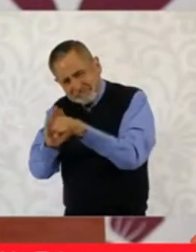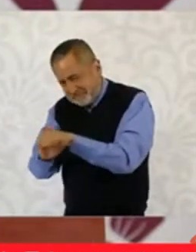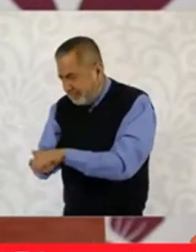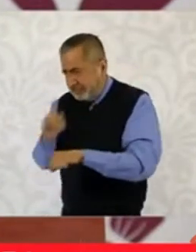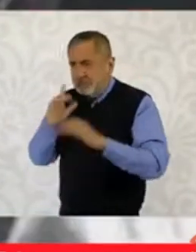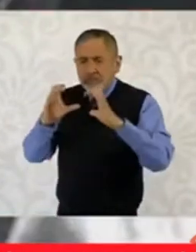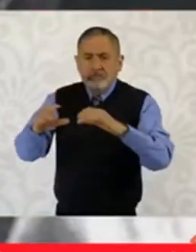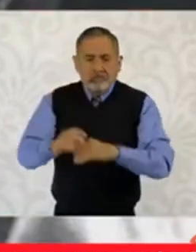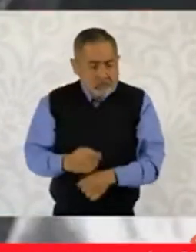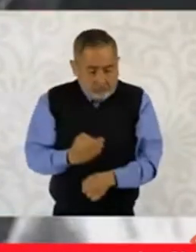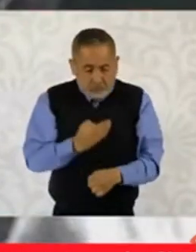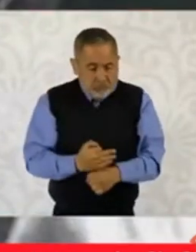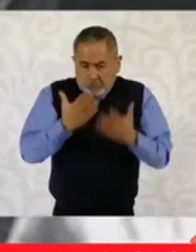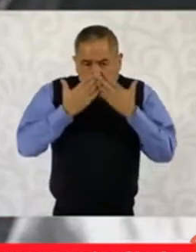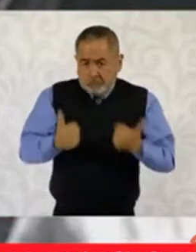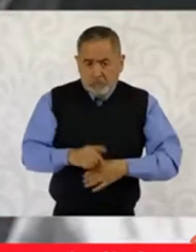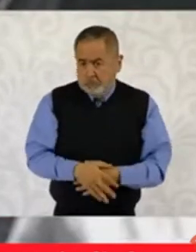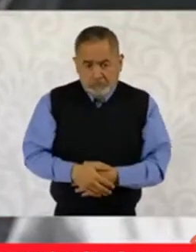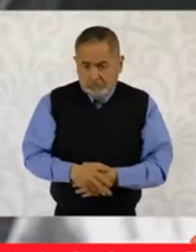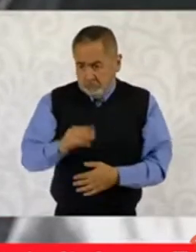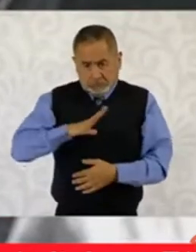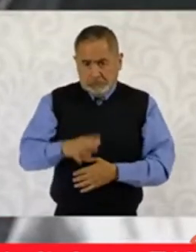Eso no existe ahora.